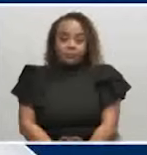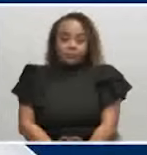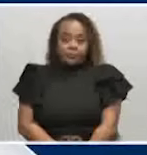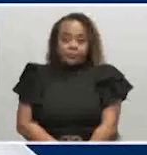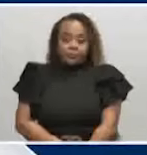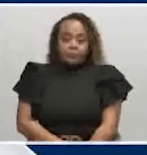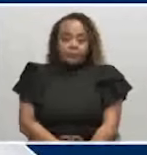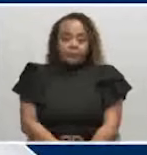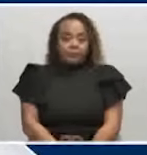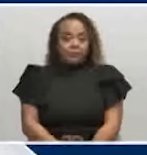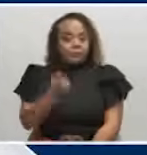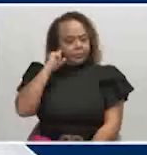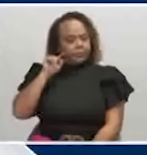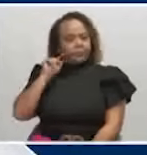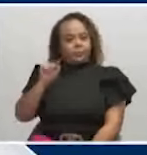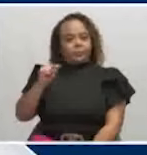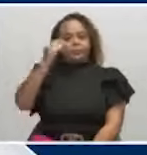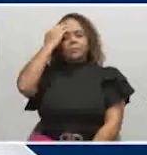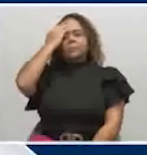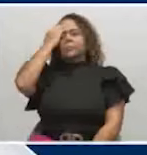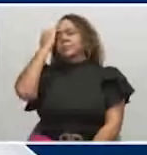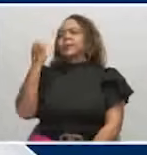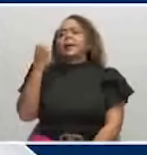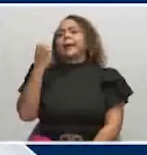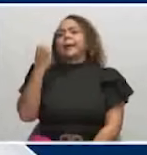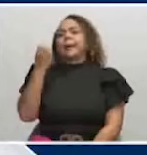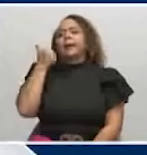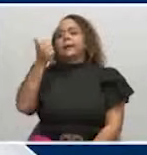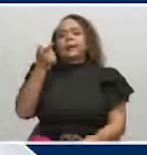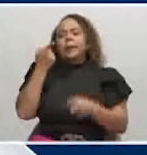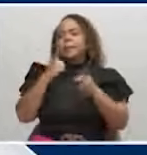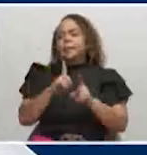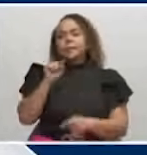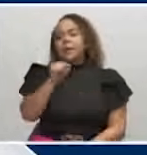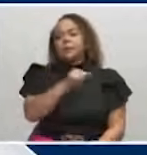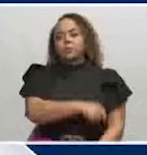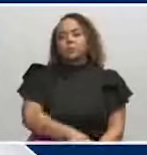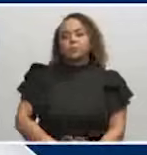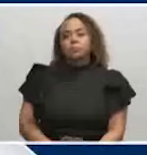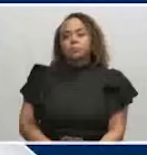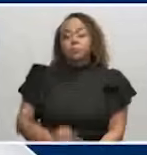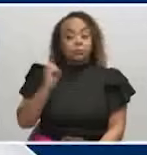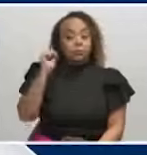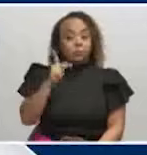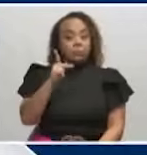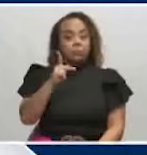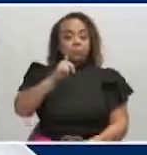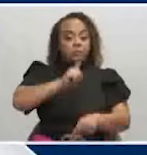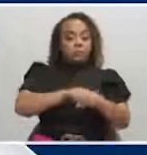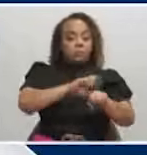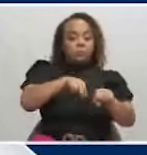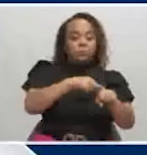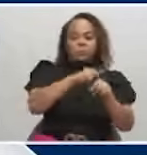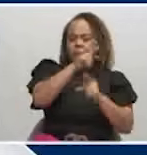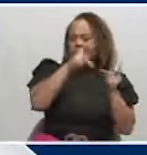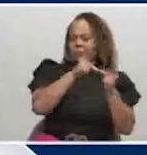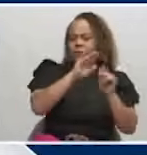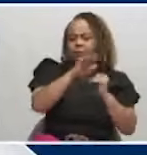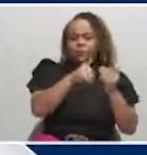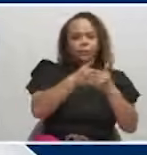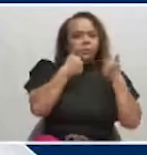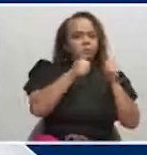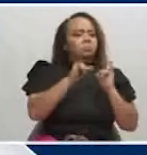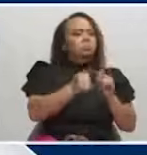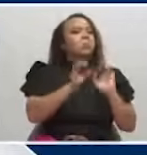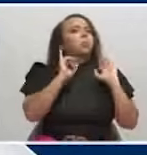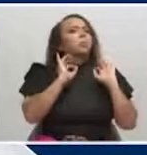Para el Zorro Hernández, ¿por qué le pasa a la liga esto de que, ok, etapa regular, perfecto, todo bien, la liga